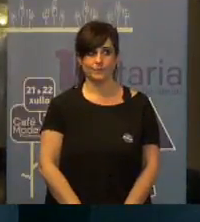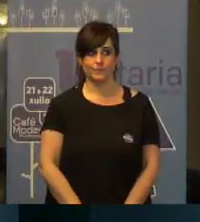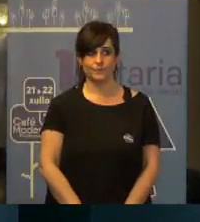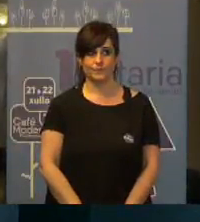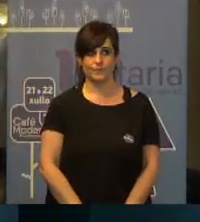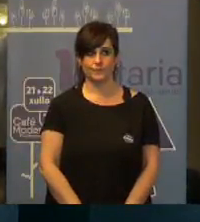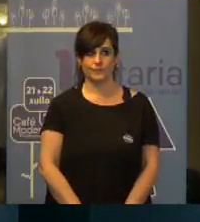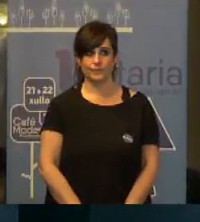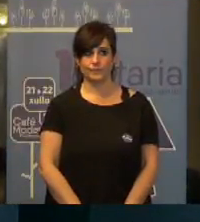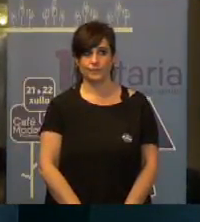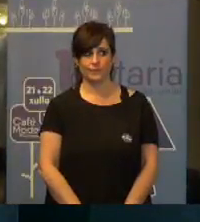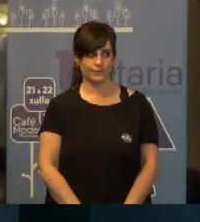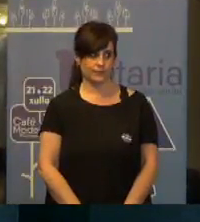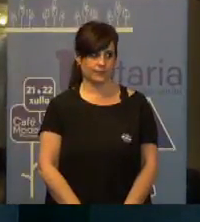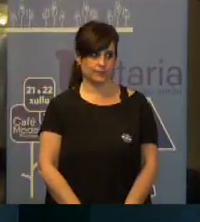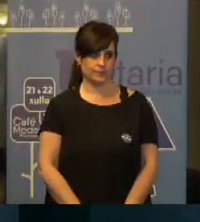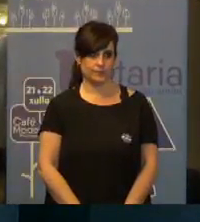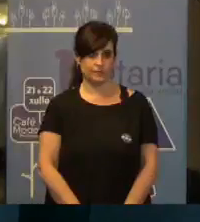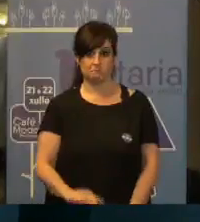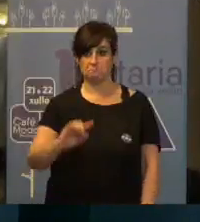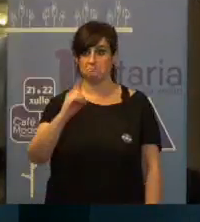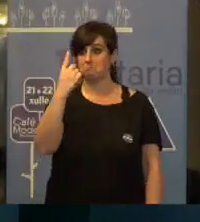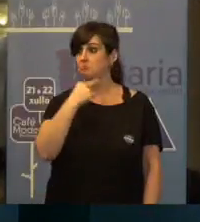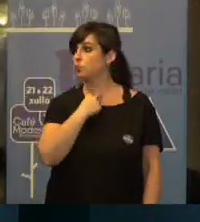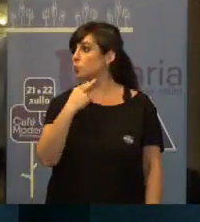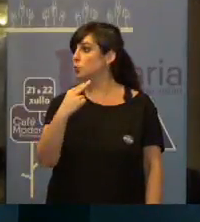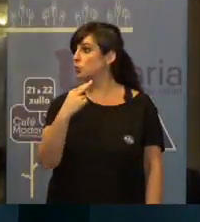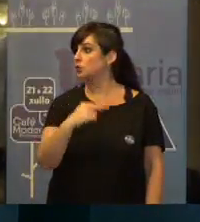Hai un micro para quen queira falar.